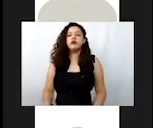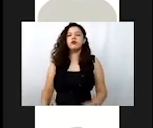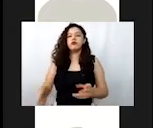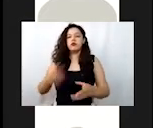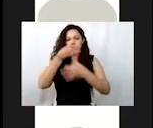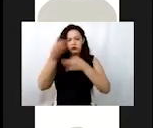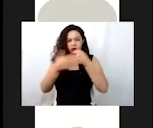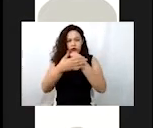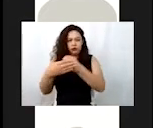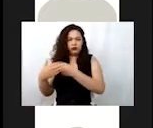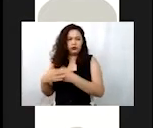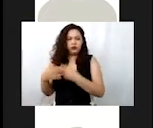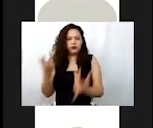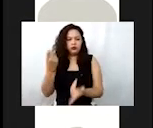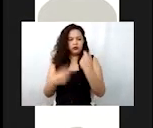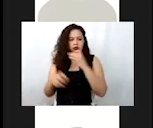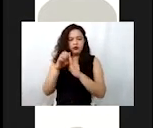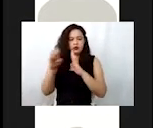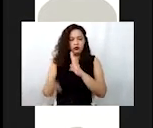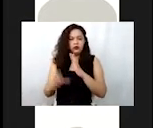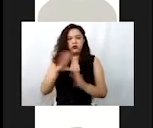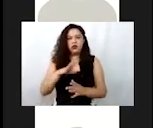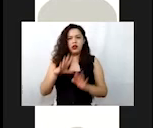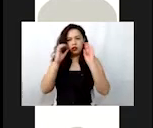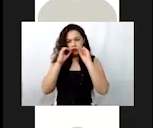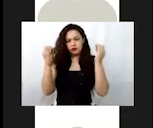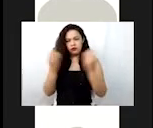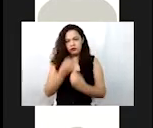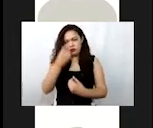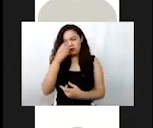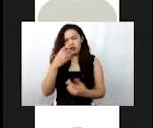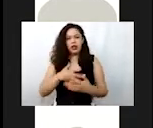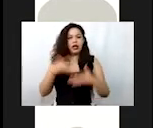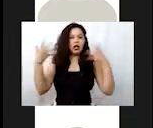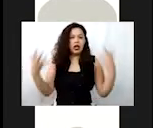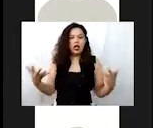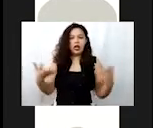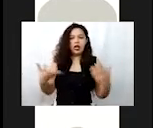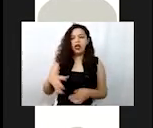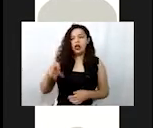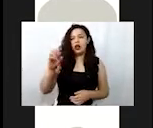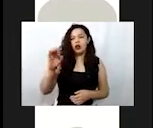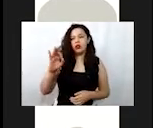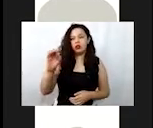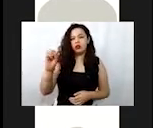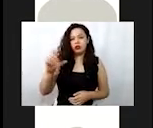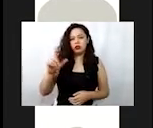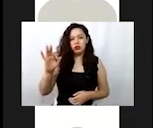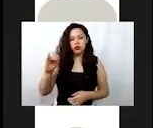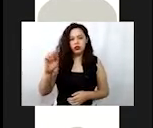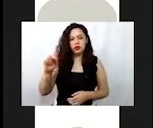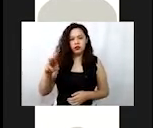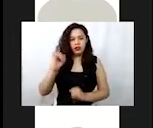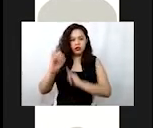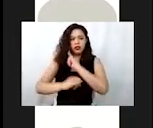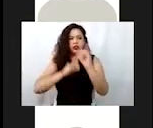socialización, pues algunos ejemplos. Hay organizaciones desde muy grandes como Oxfam Internacional, y en realidad